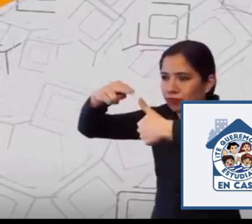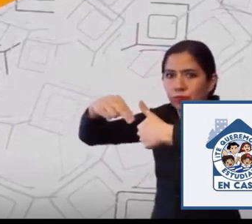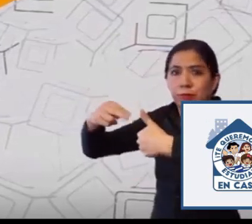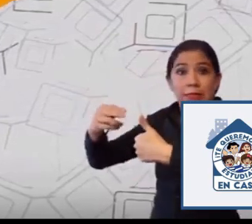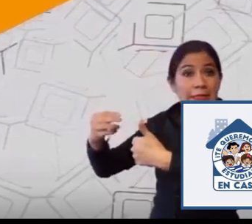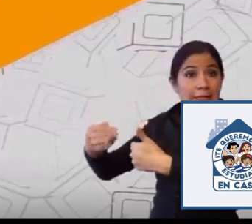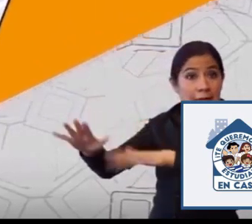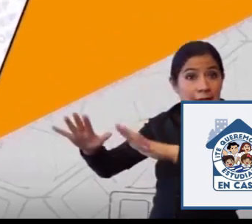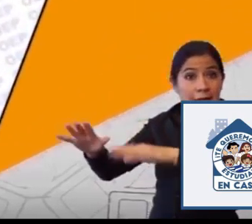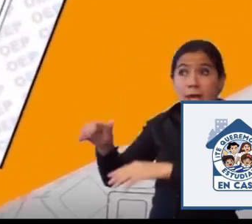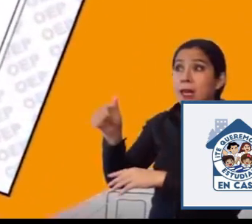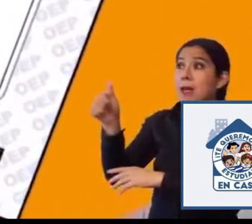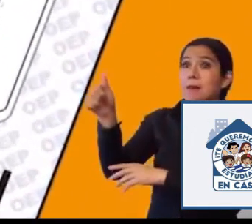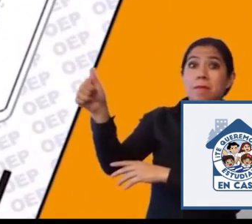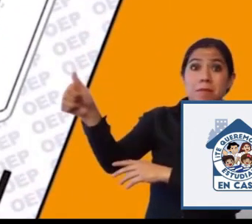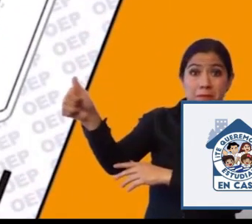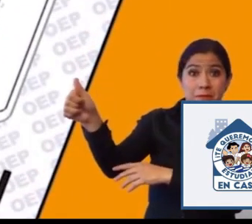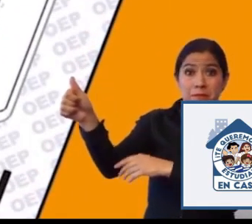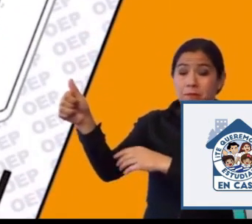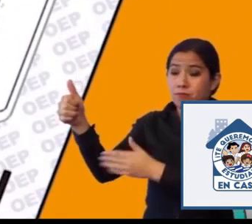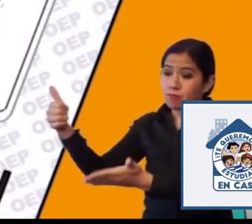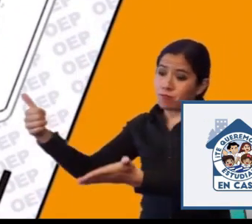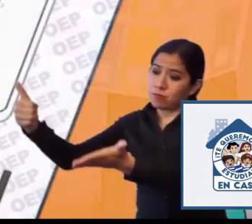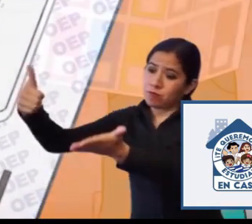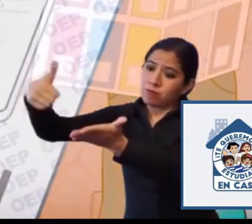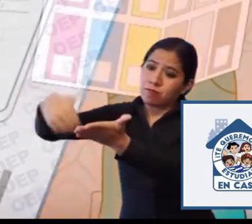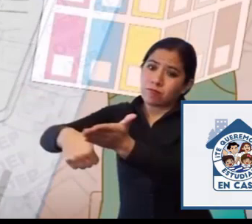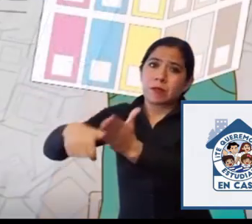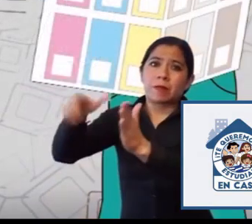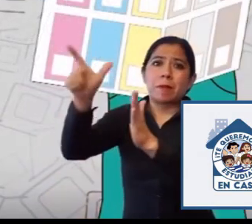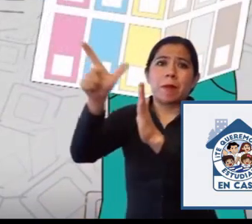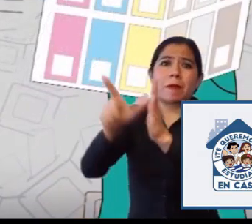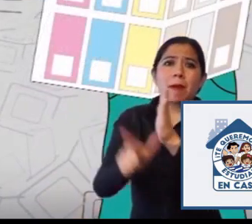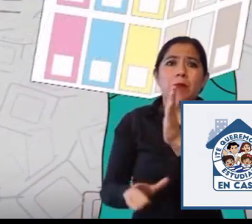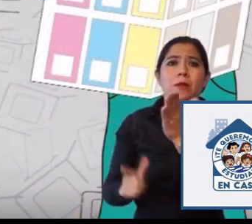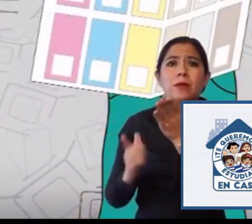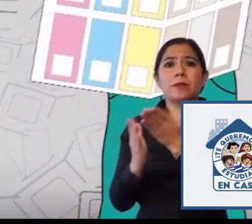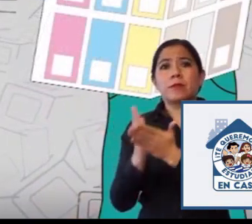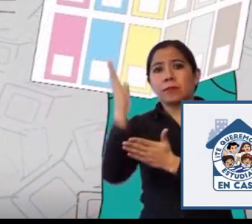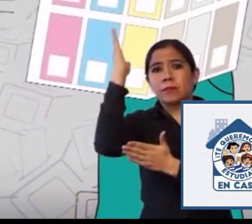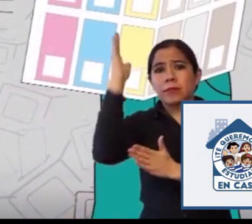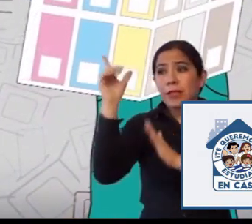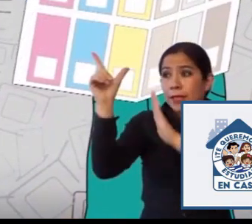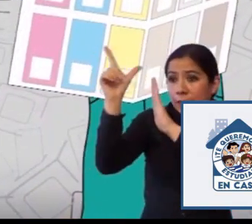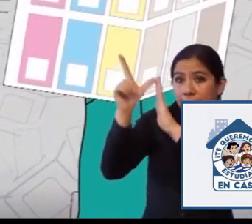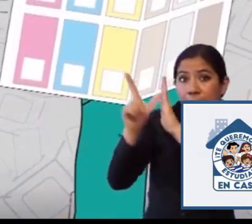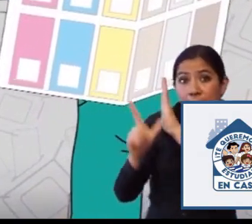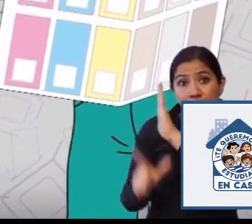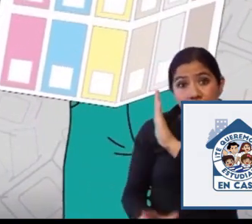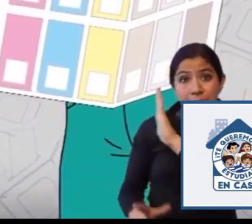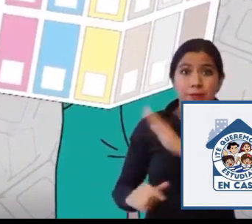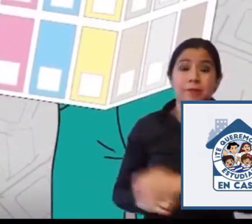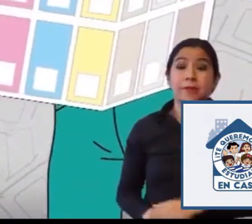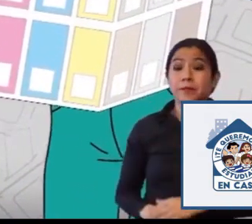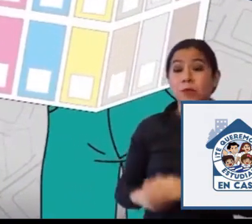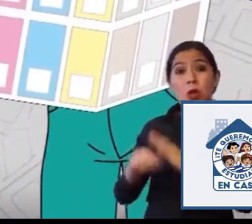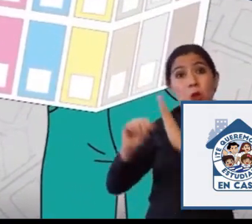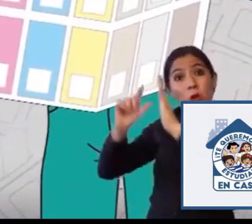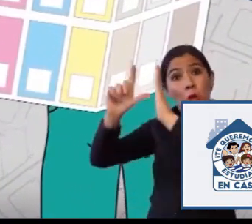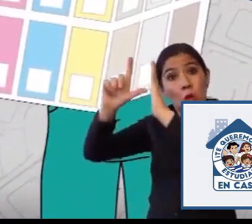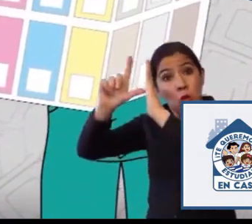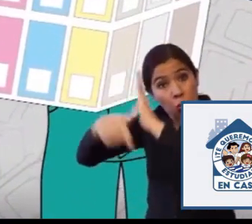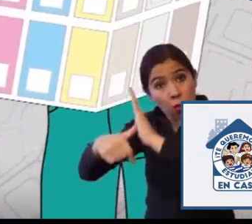éste estampe su huella dactilar en la lista de habilitados. Posteriormente, el